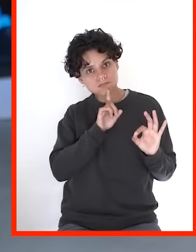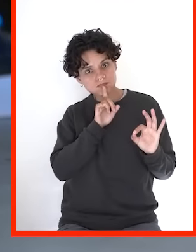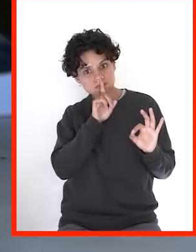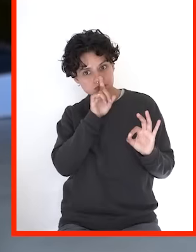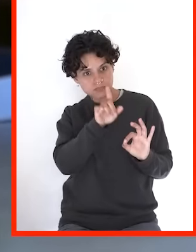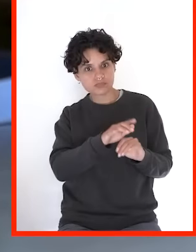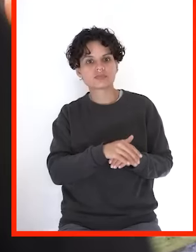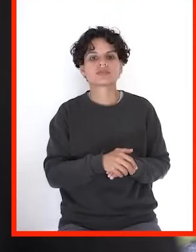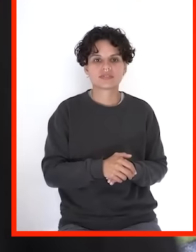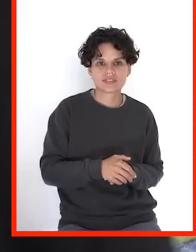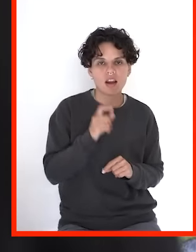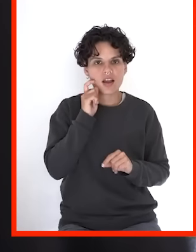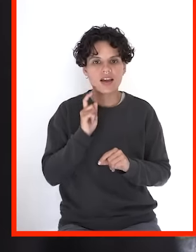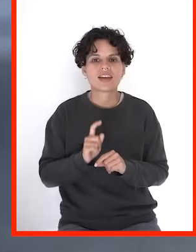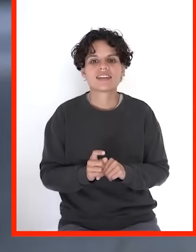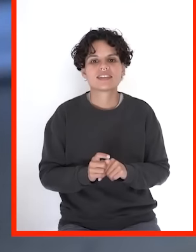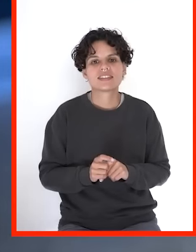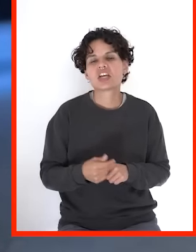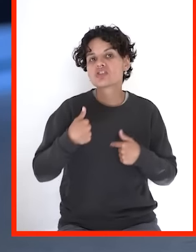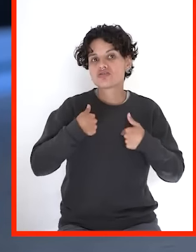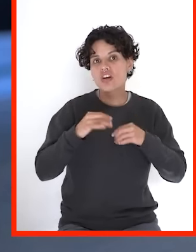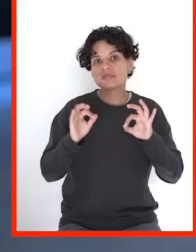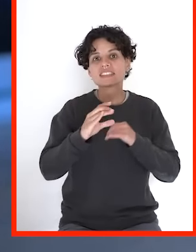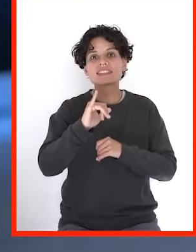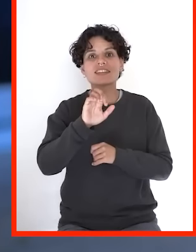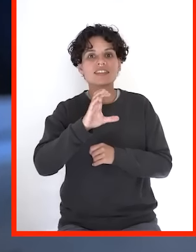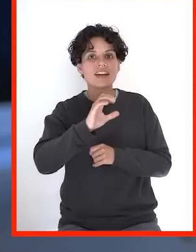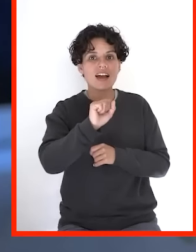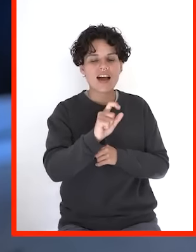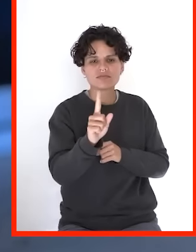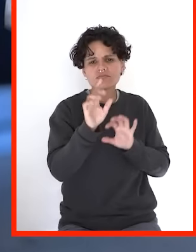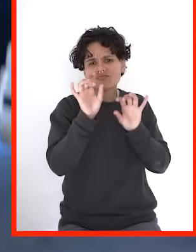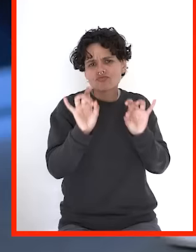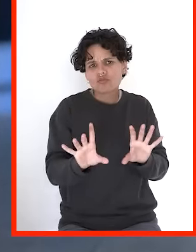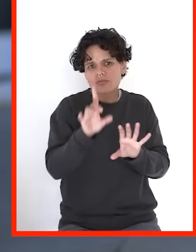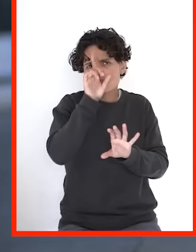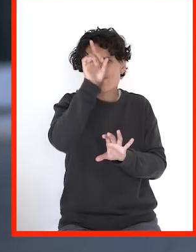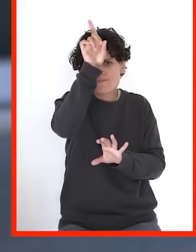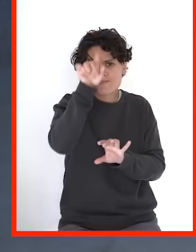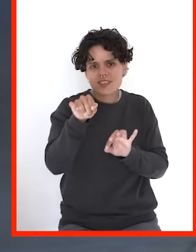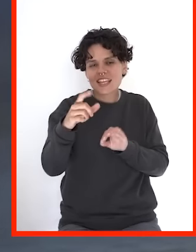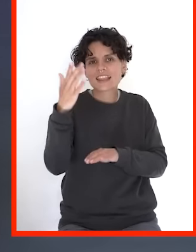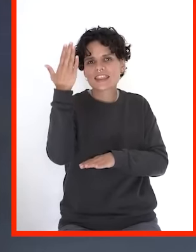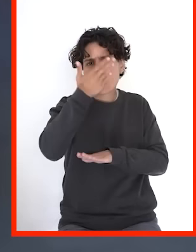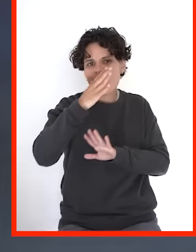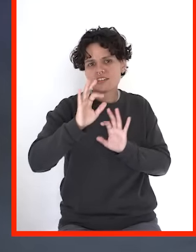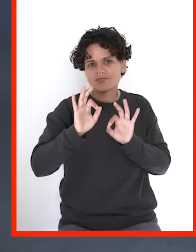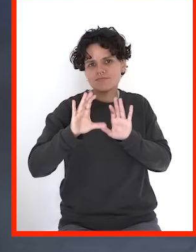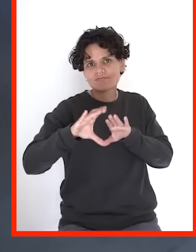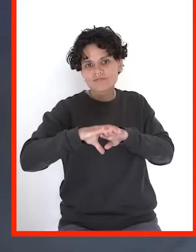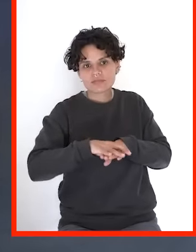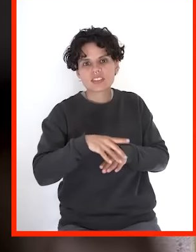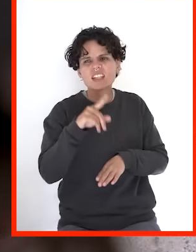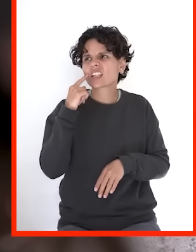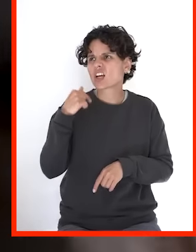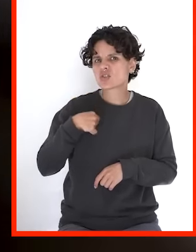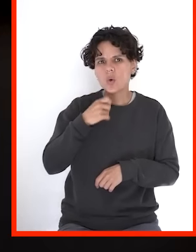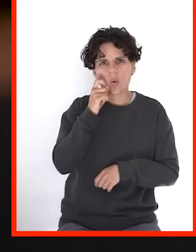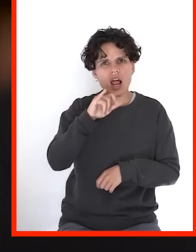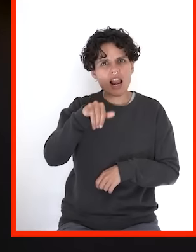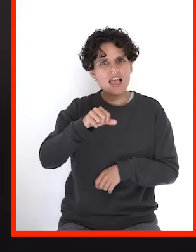Oye, cualquiera diría que están auspiciados, ¿ah? ¿Eh? Y yo con mis circas clásicas, miren, aquí tengo las circas, estas son las Yamiruguay, ¿no?